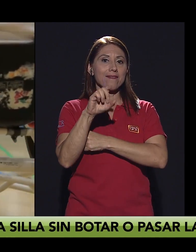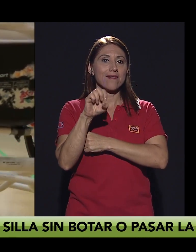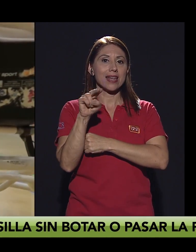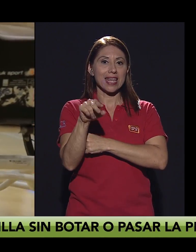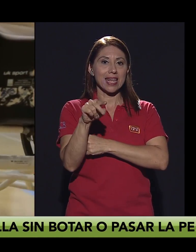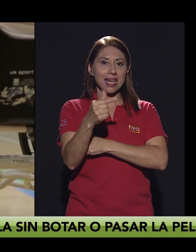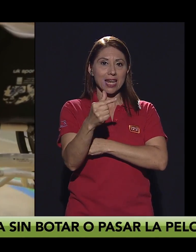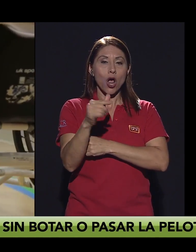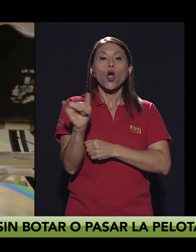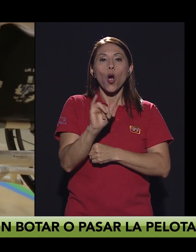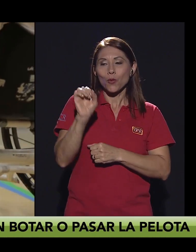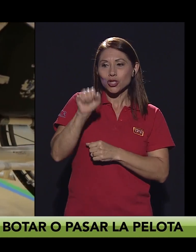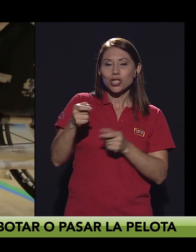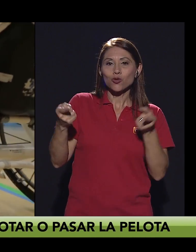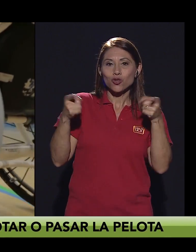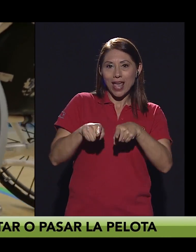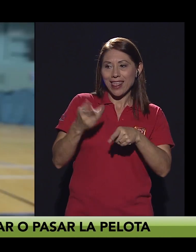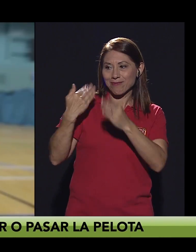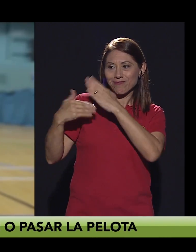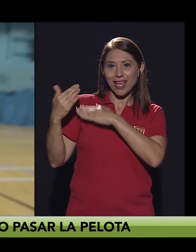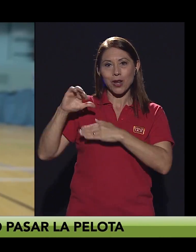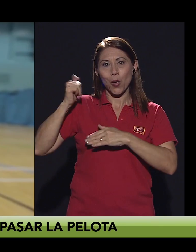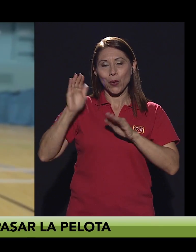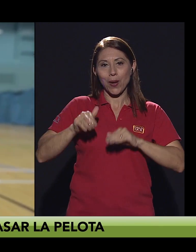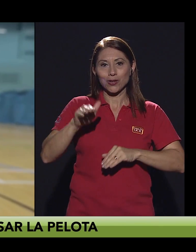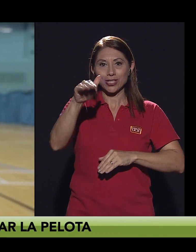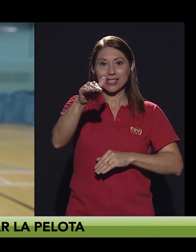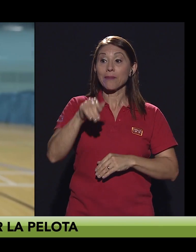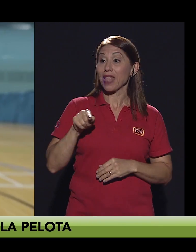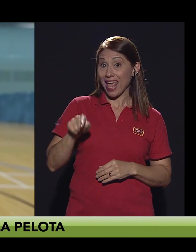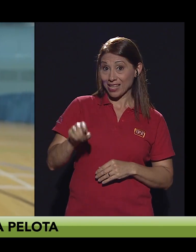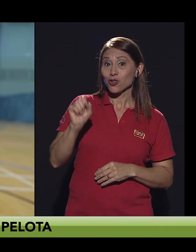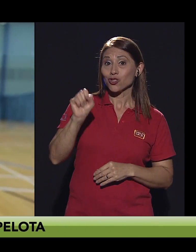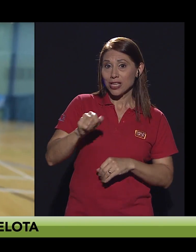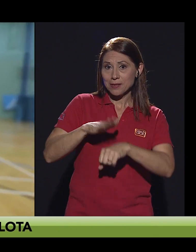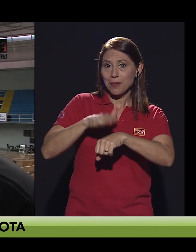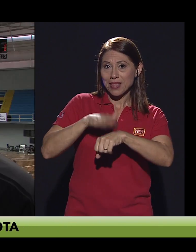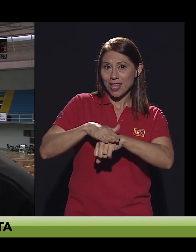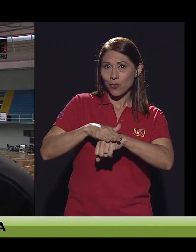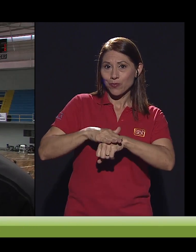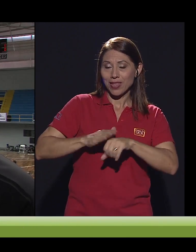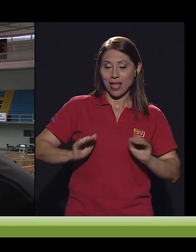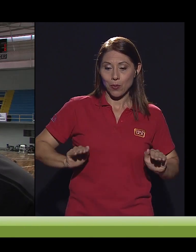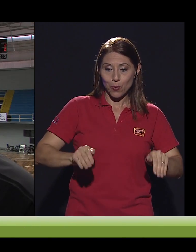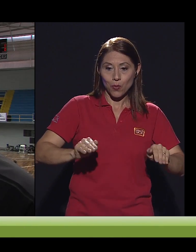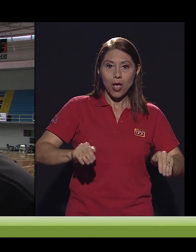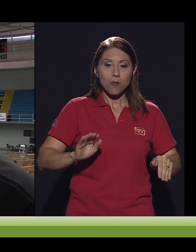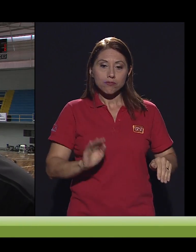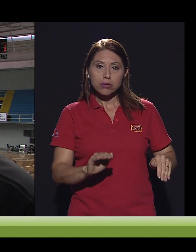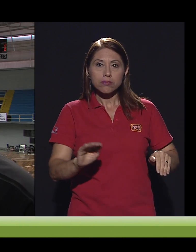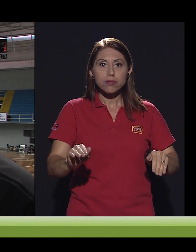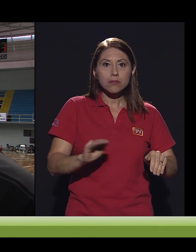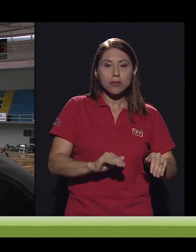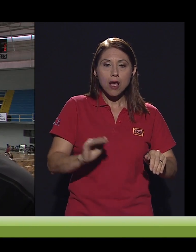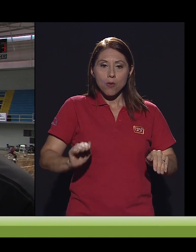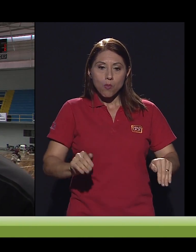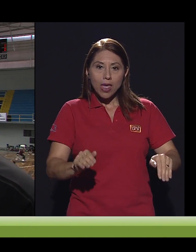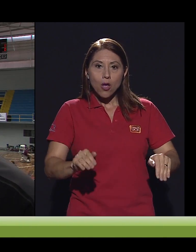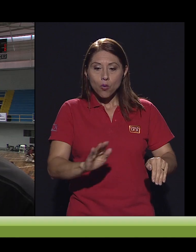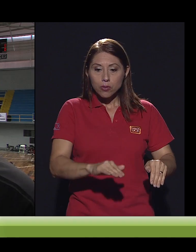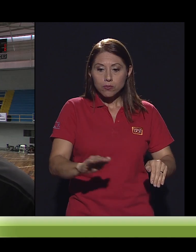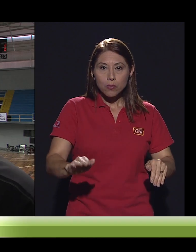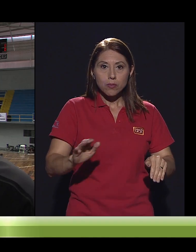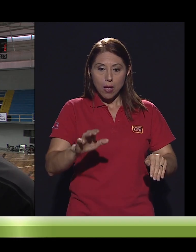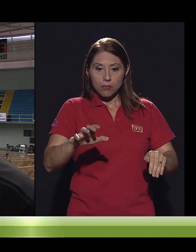sucede en su versión convencional. Eso en el baloncesto de silla de ruedas sí es permitido. Por ejemplo, donde yo puedo manejar la bola y